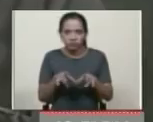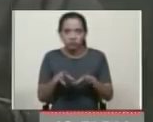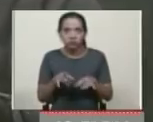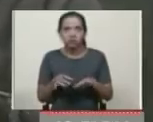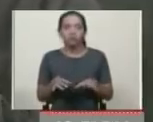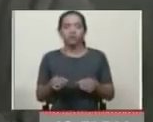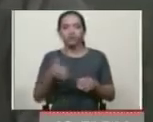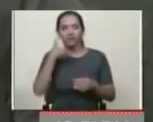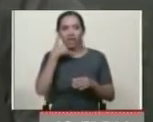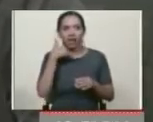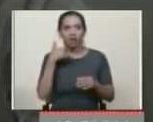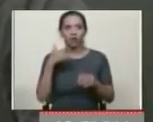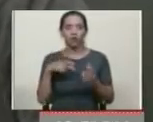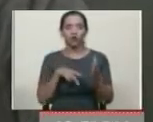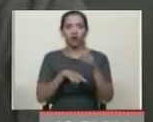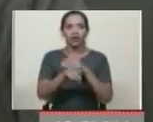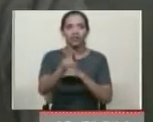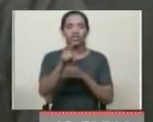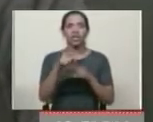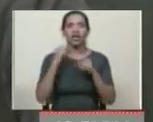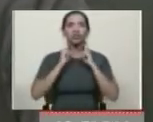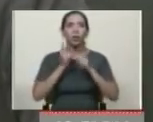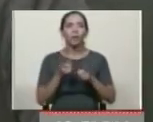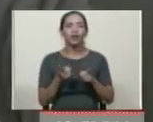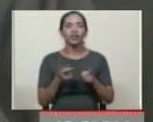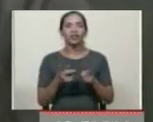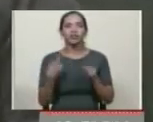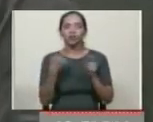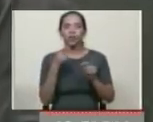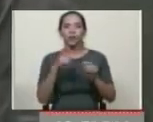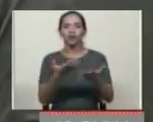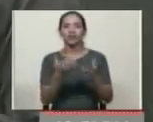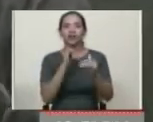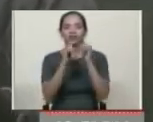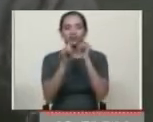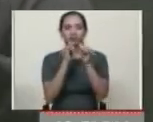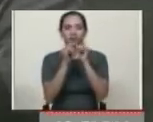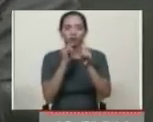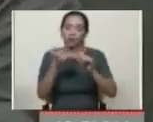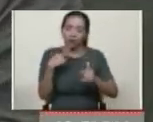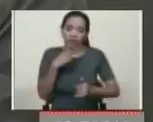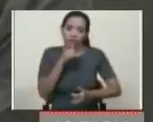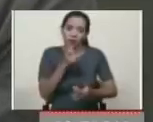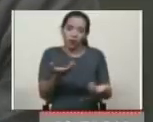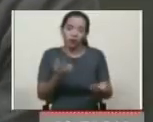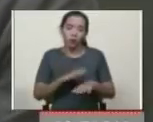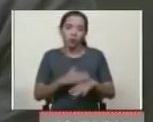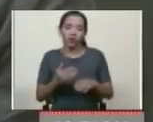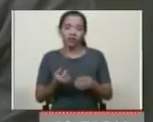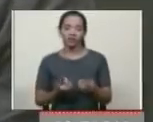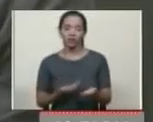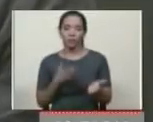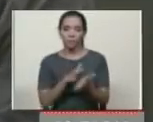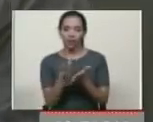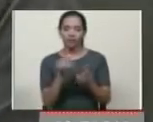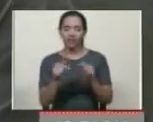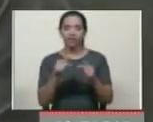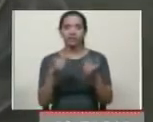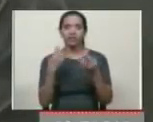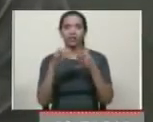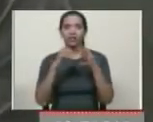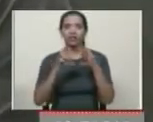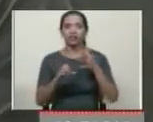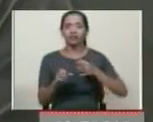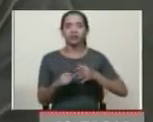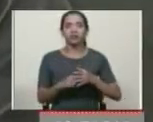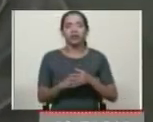tuvieran, y se iban para la autopista nada más a transmitir. Por eso es que te pregunto, porque es importante que se socialicen esas herramientas acá. O sea, por ejemplo, nos